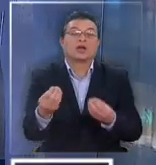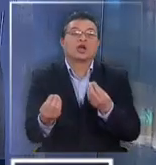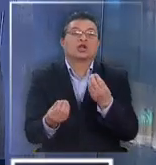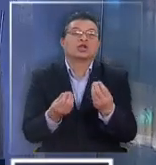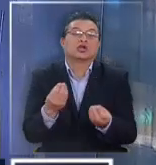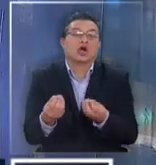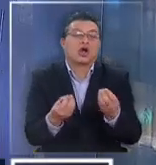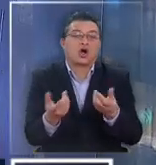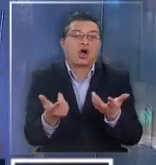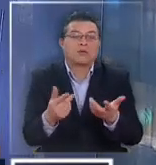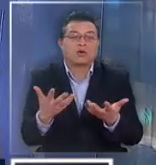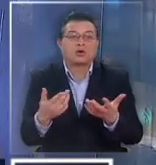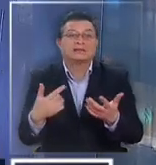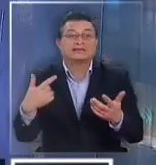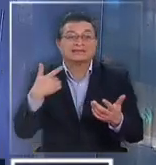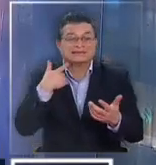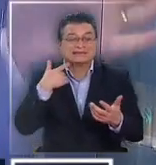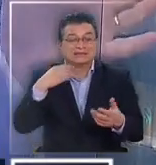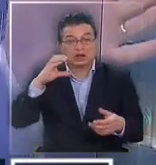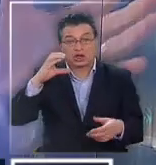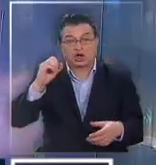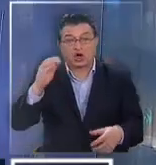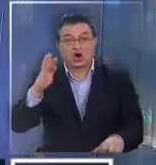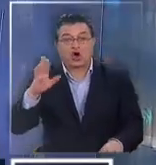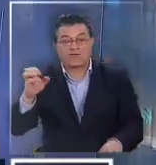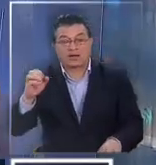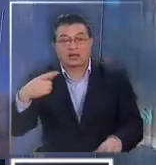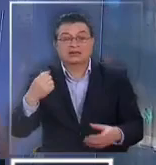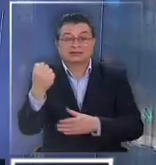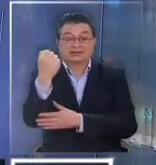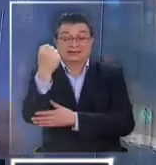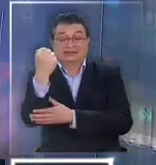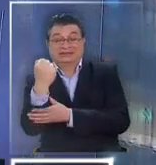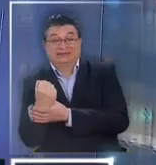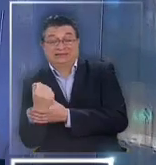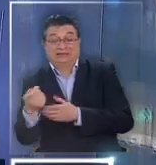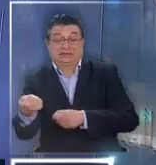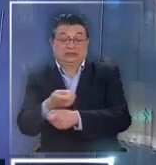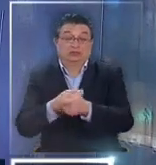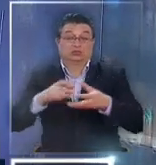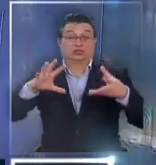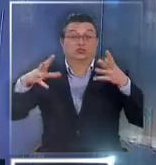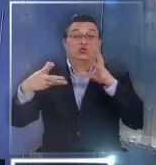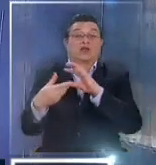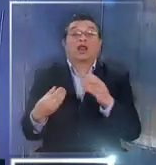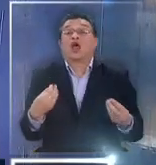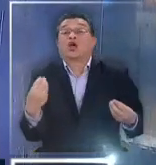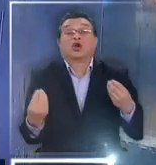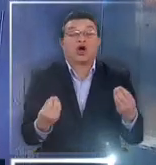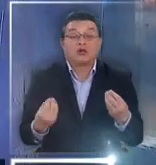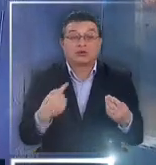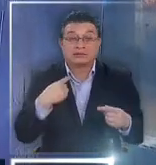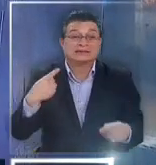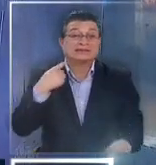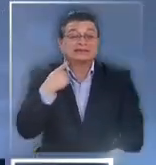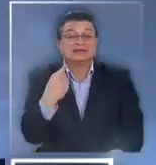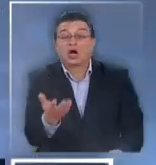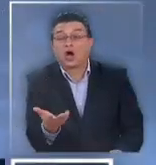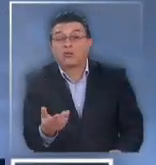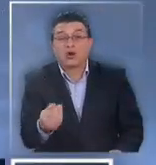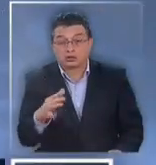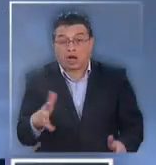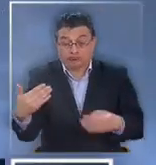en la minería del cobre con la recesión mundial que ya asume que ya está aquí en realidad más que ya tocó la puerta